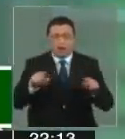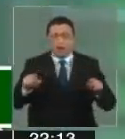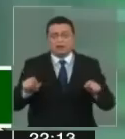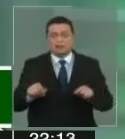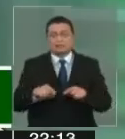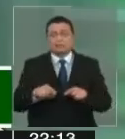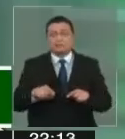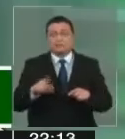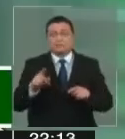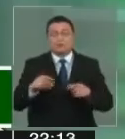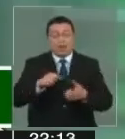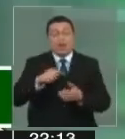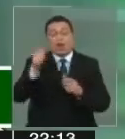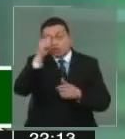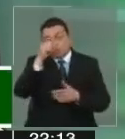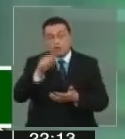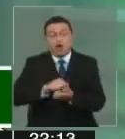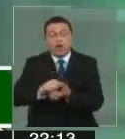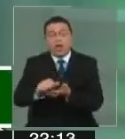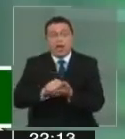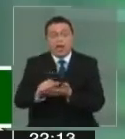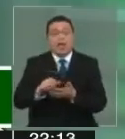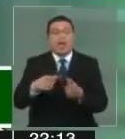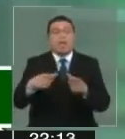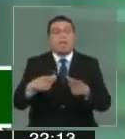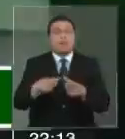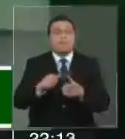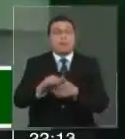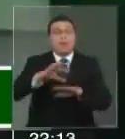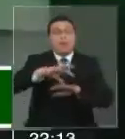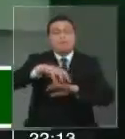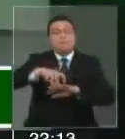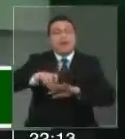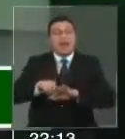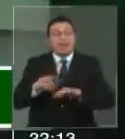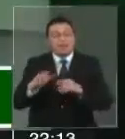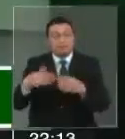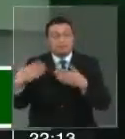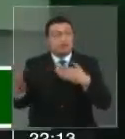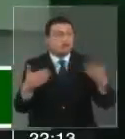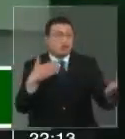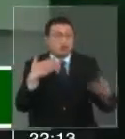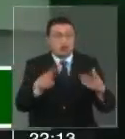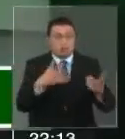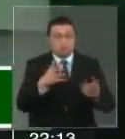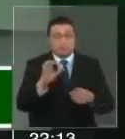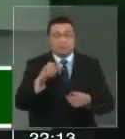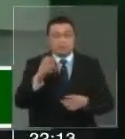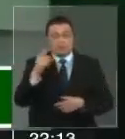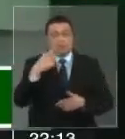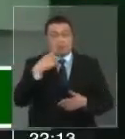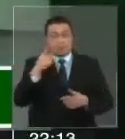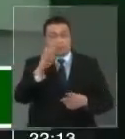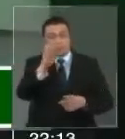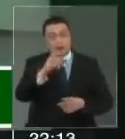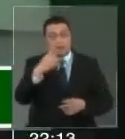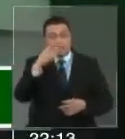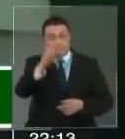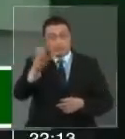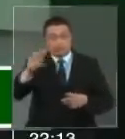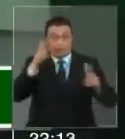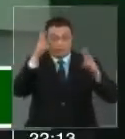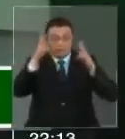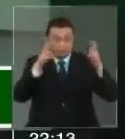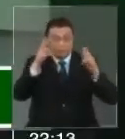no sé, haciendo empanadas los domingos, repartiendo. Un país con una tragedia también, pero con artistas también muy solidarios y dando una lucha muy importante,